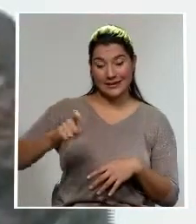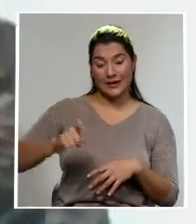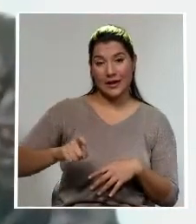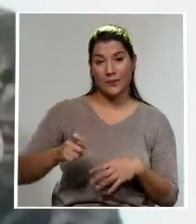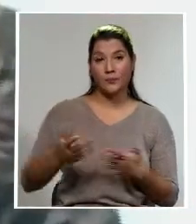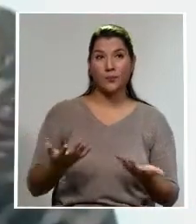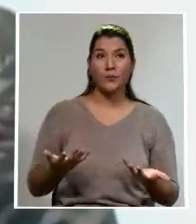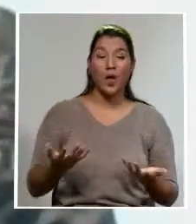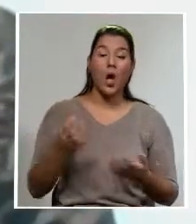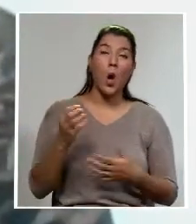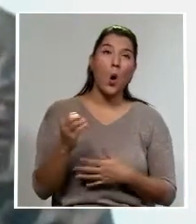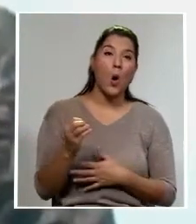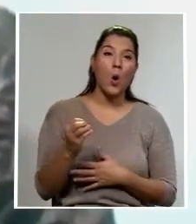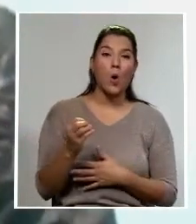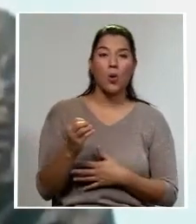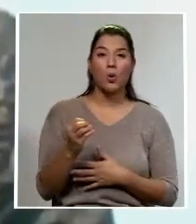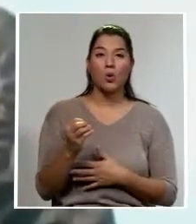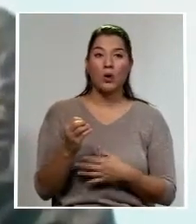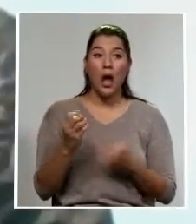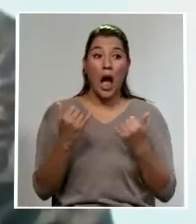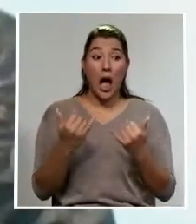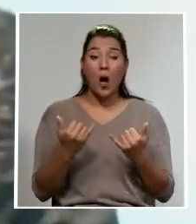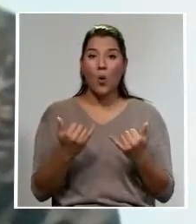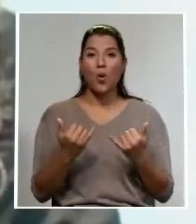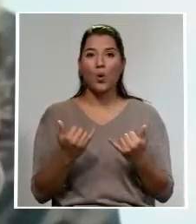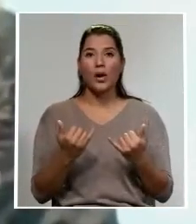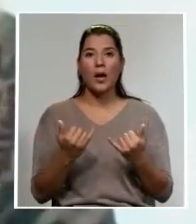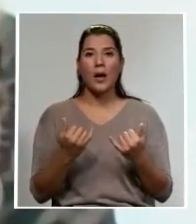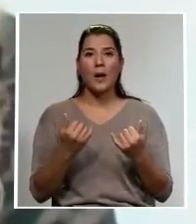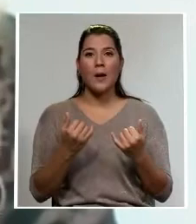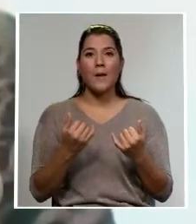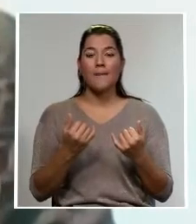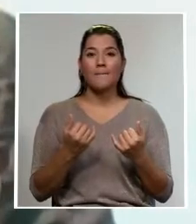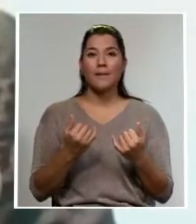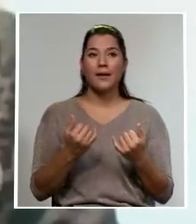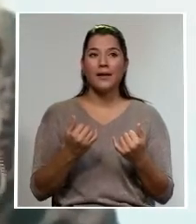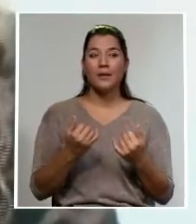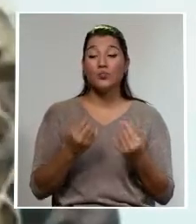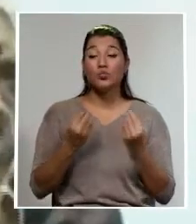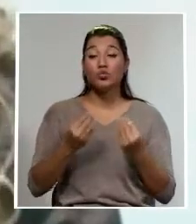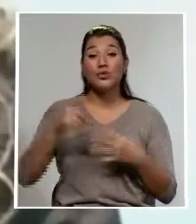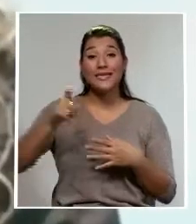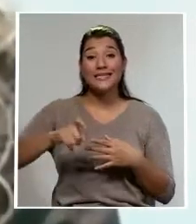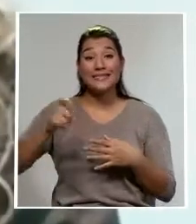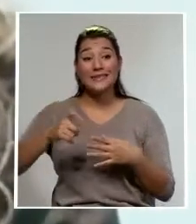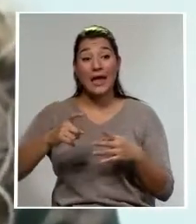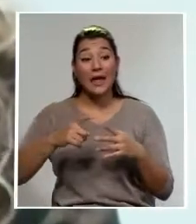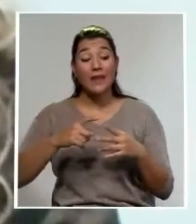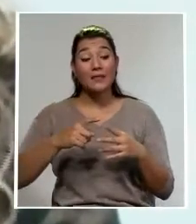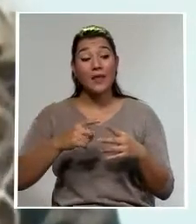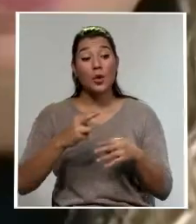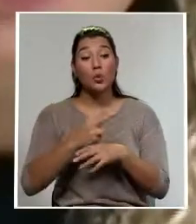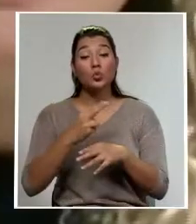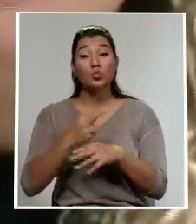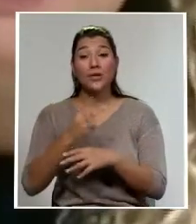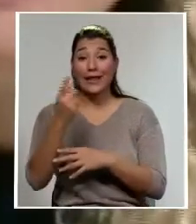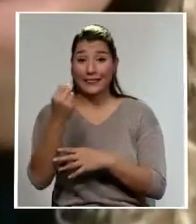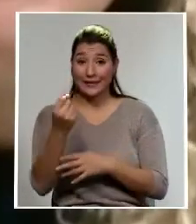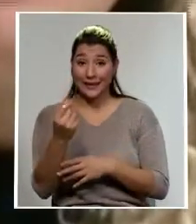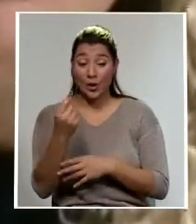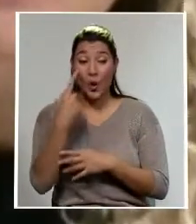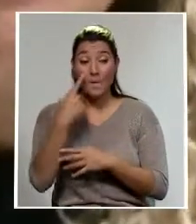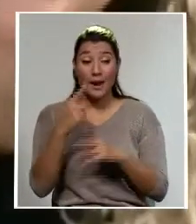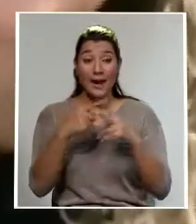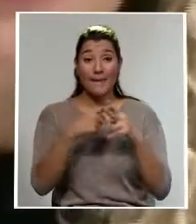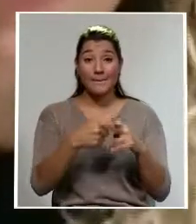o hay una oferta grande de colocación de recursos para financiar obras que ayuden a mitigar